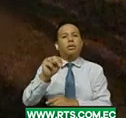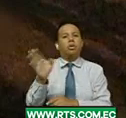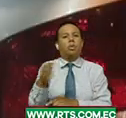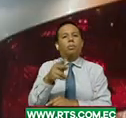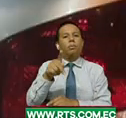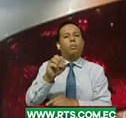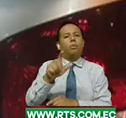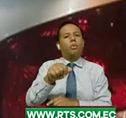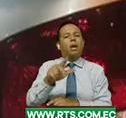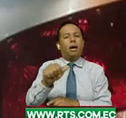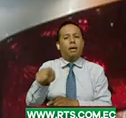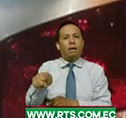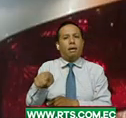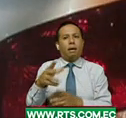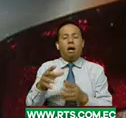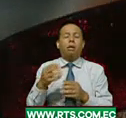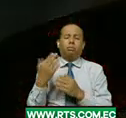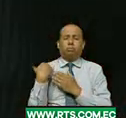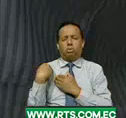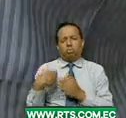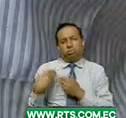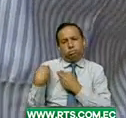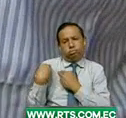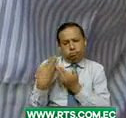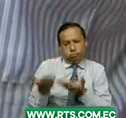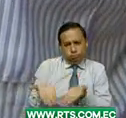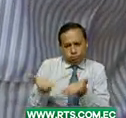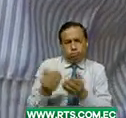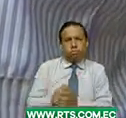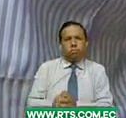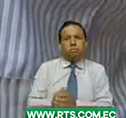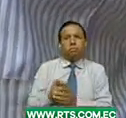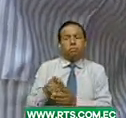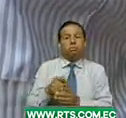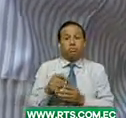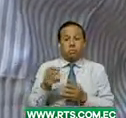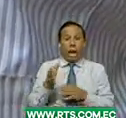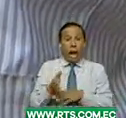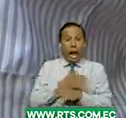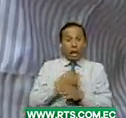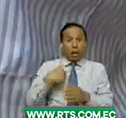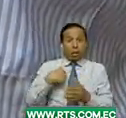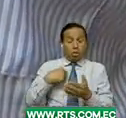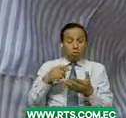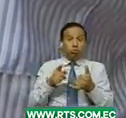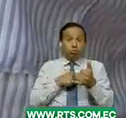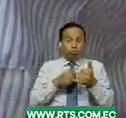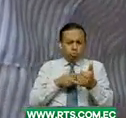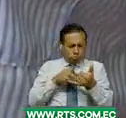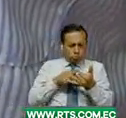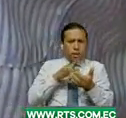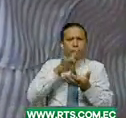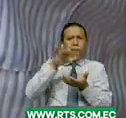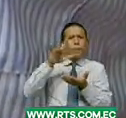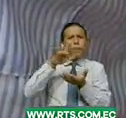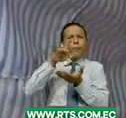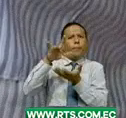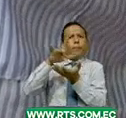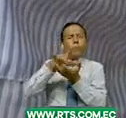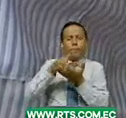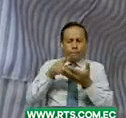encargado y los delincuentes ya habían desaparecido. El GPS dio justo a donde estaba el carro, en